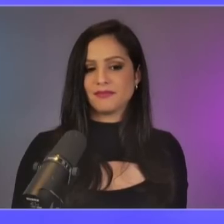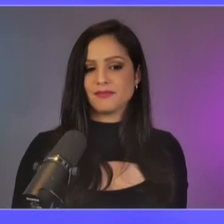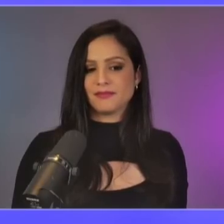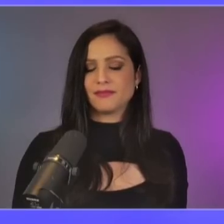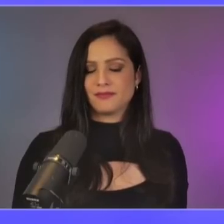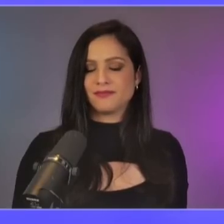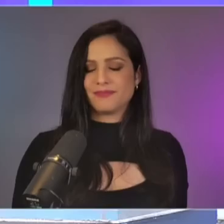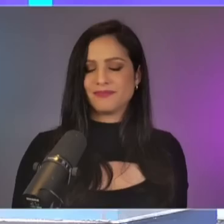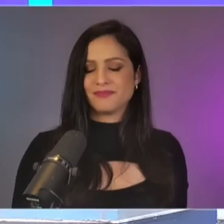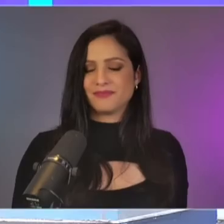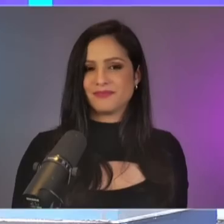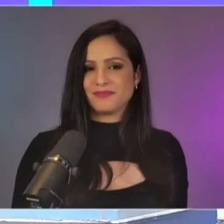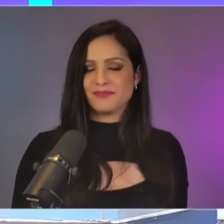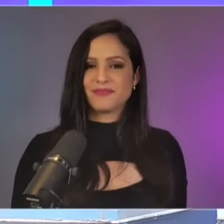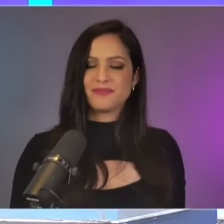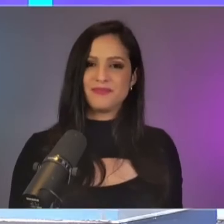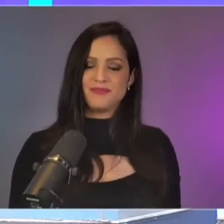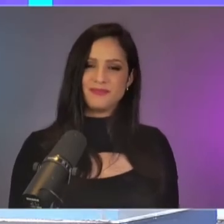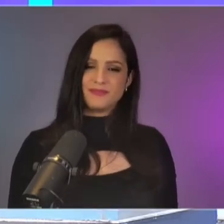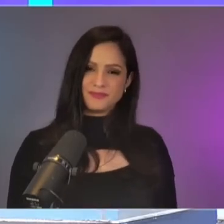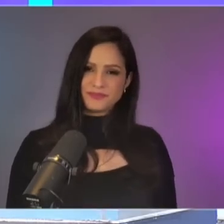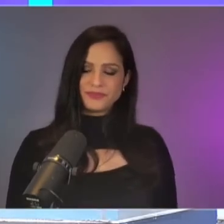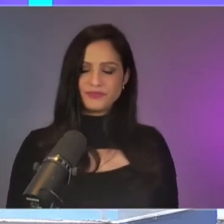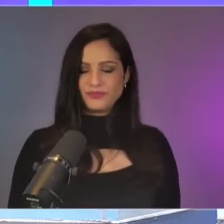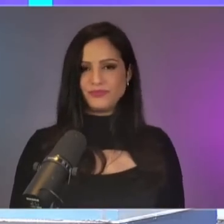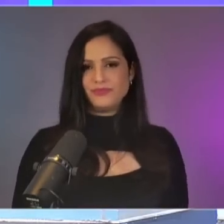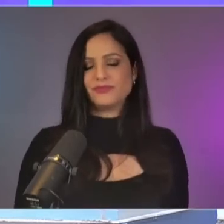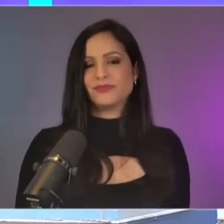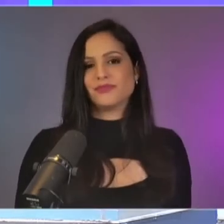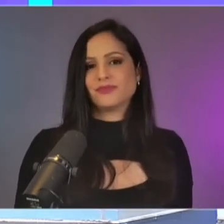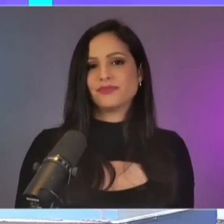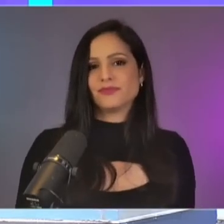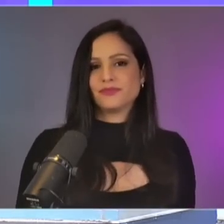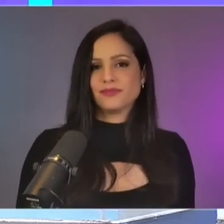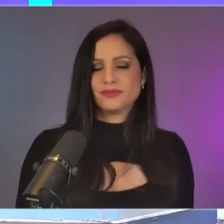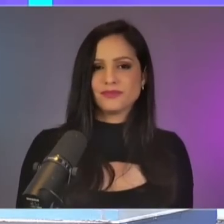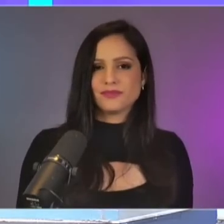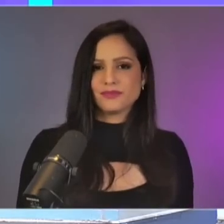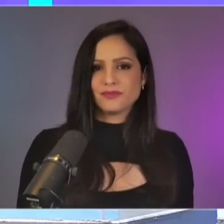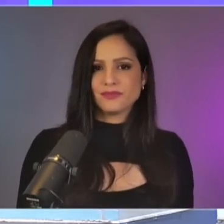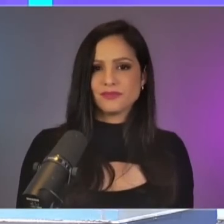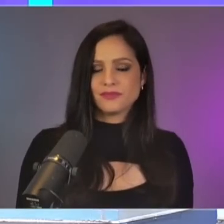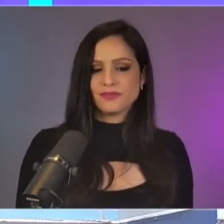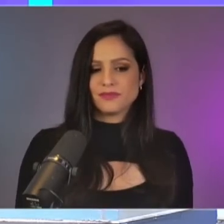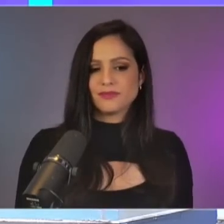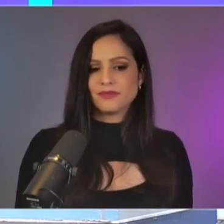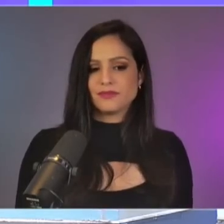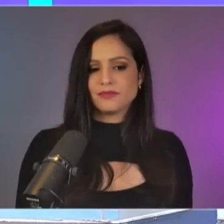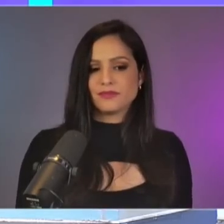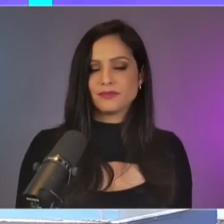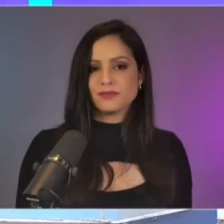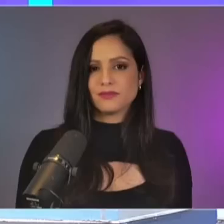también a la población y que independiente de todo eso busquemos los las credenciales del Médico al que vamos que no se vayan por barato